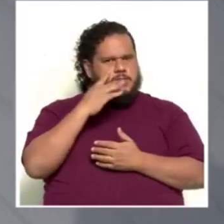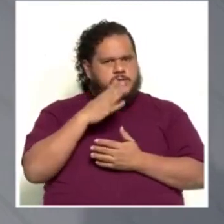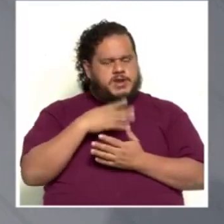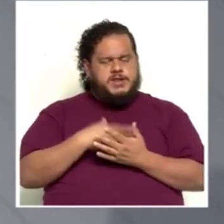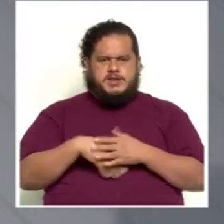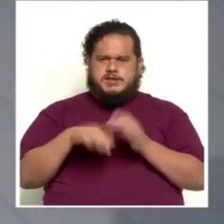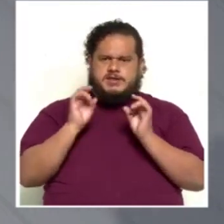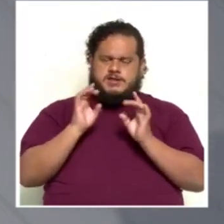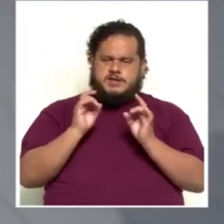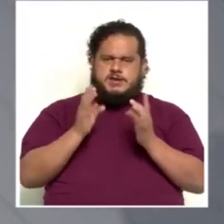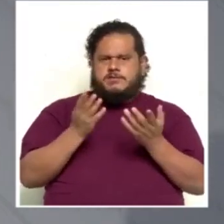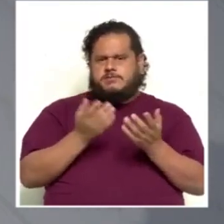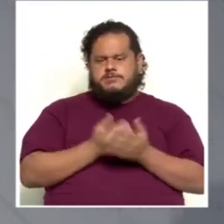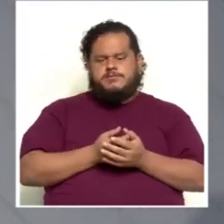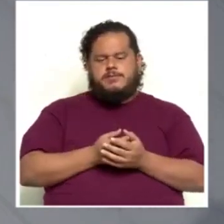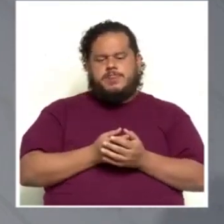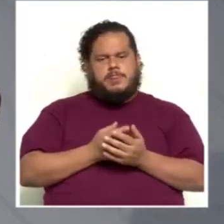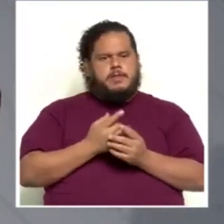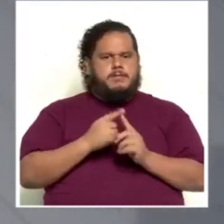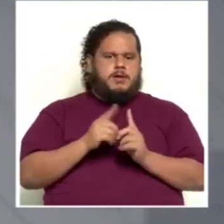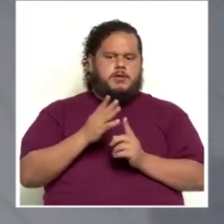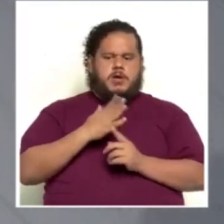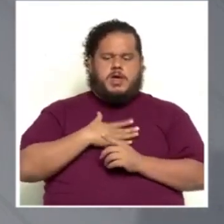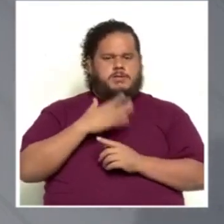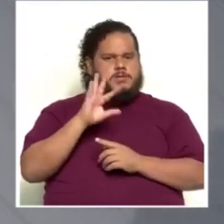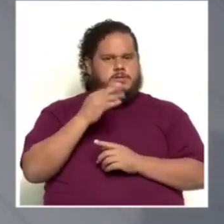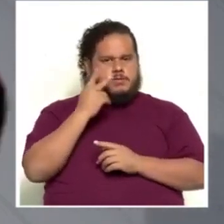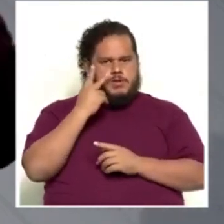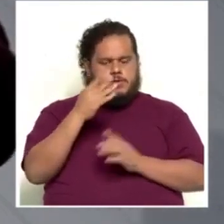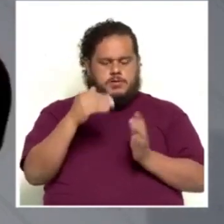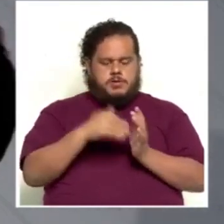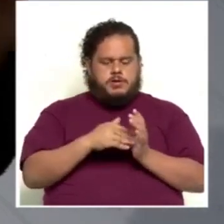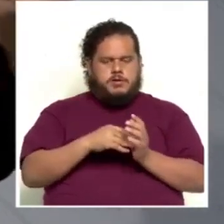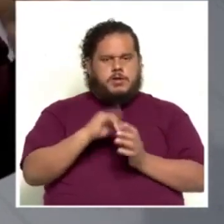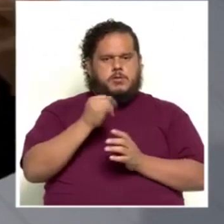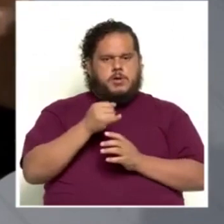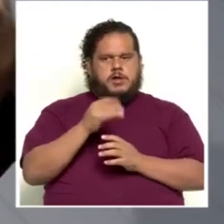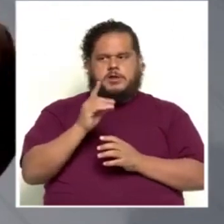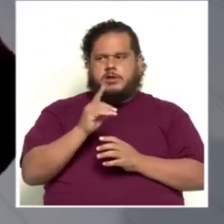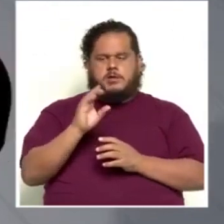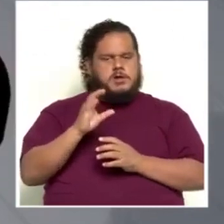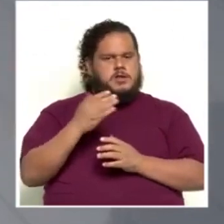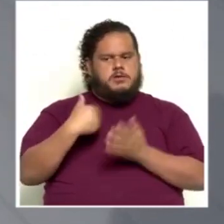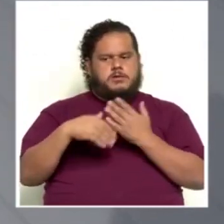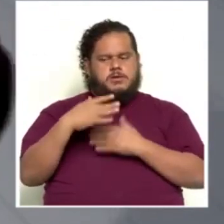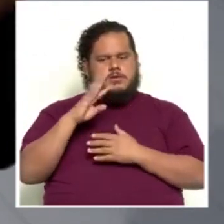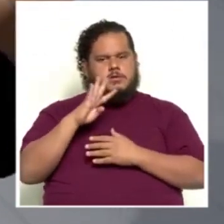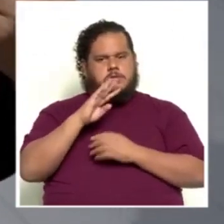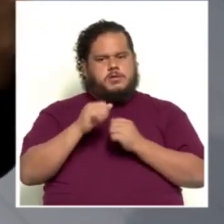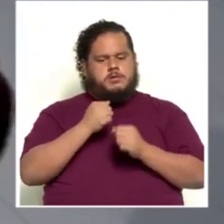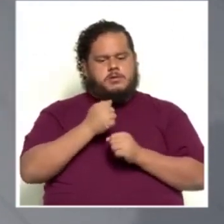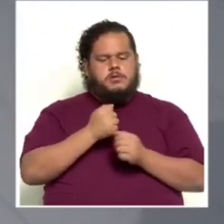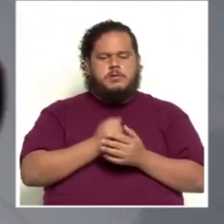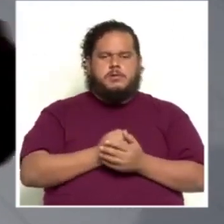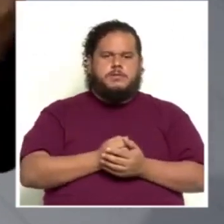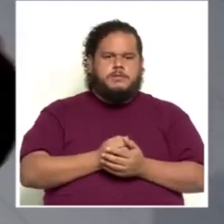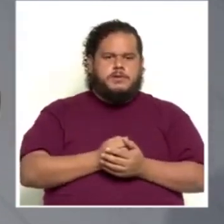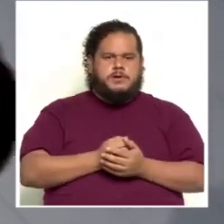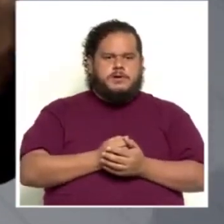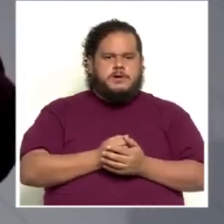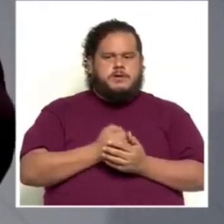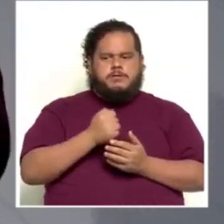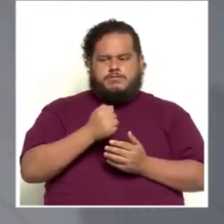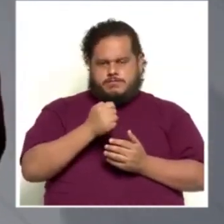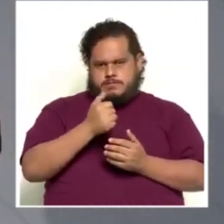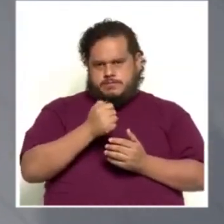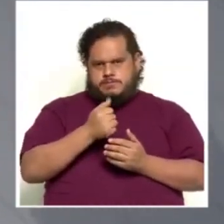semejante, y es que a mi modo de verlo nuevamente, Juan Diego Castro hace 4 años, un poquito